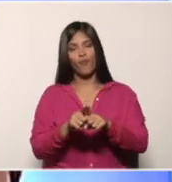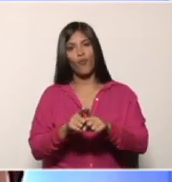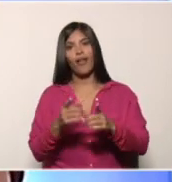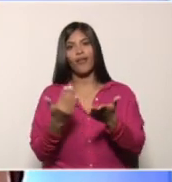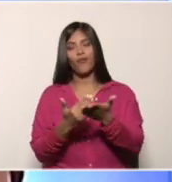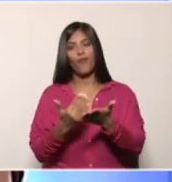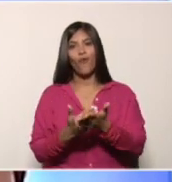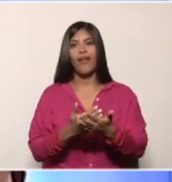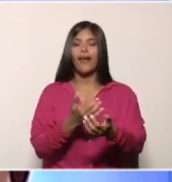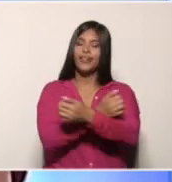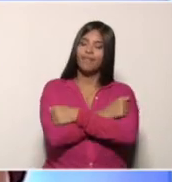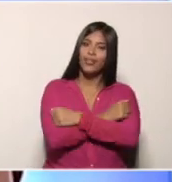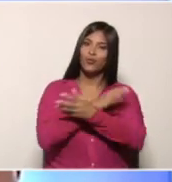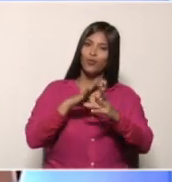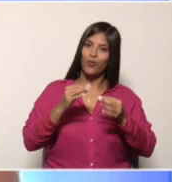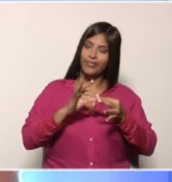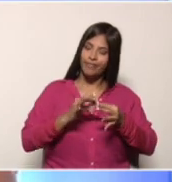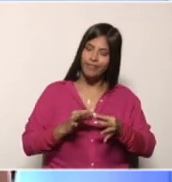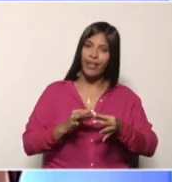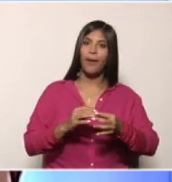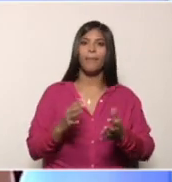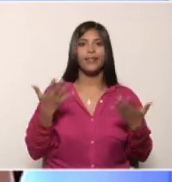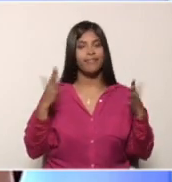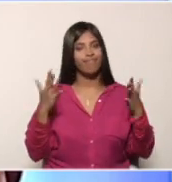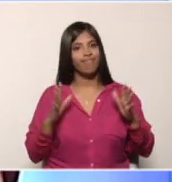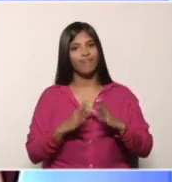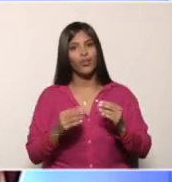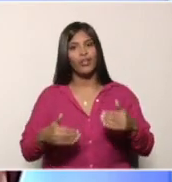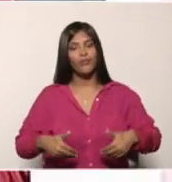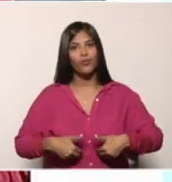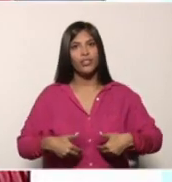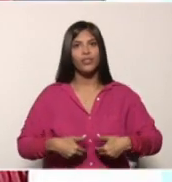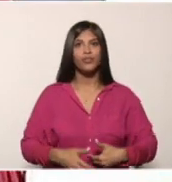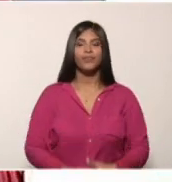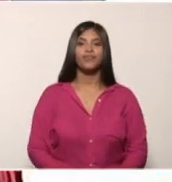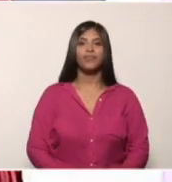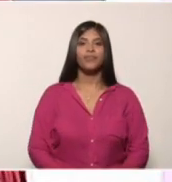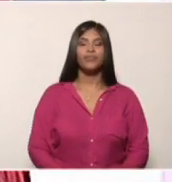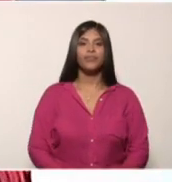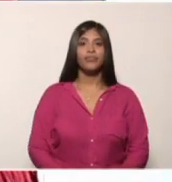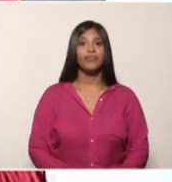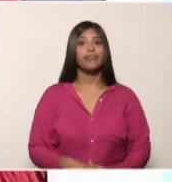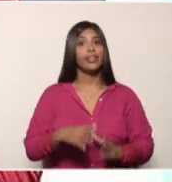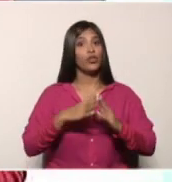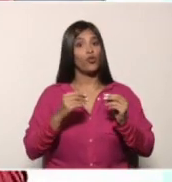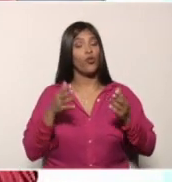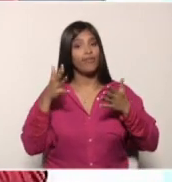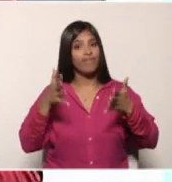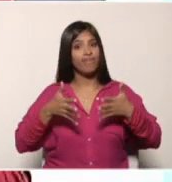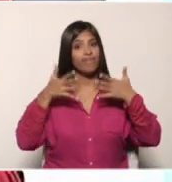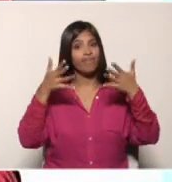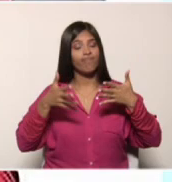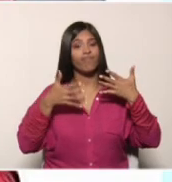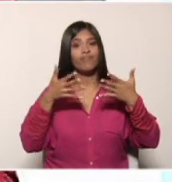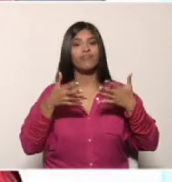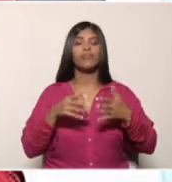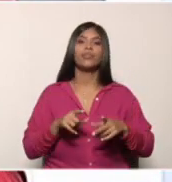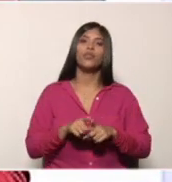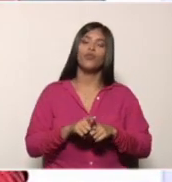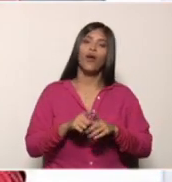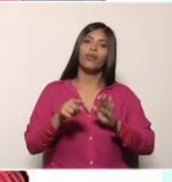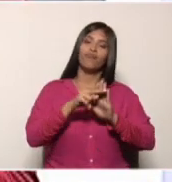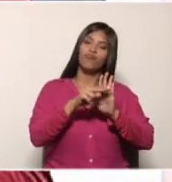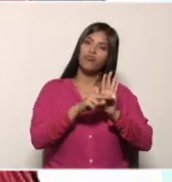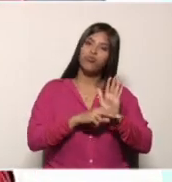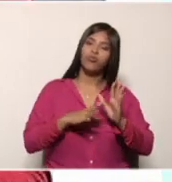Un abrazo enorme para ellos por su trabajo y por su tremendo esfuerzo. Así es, esas recomendaciones, esas orientaciones